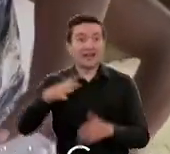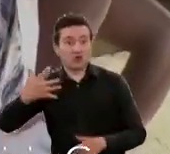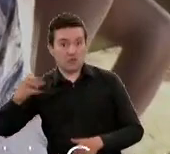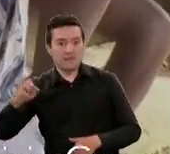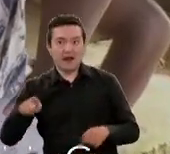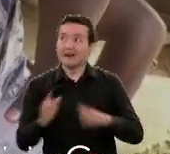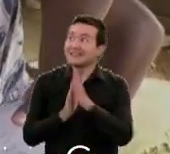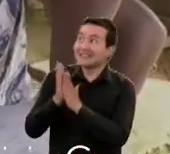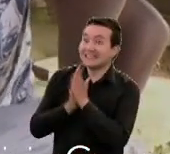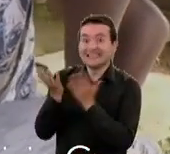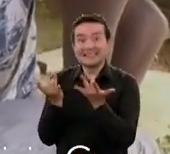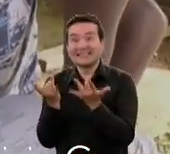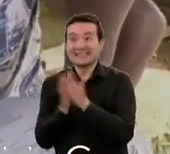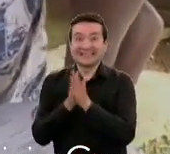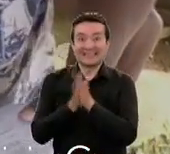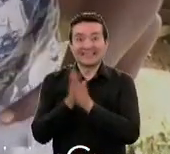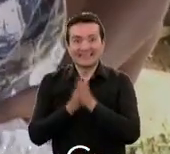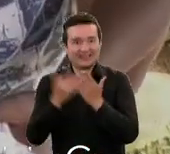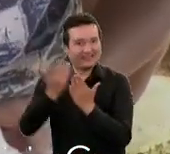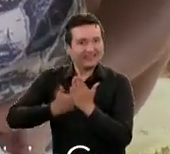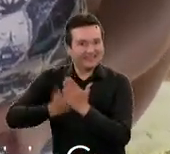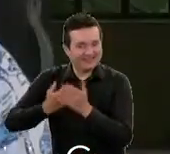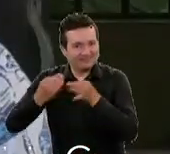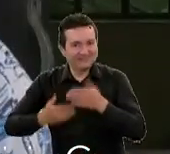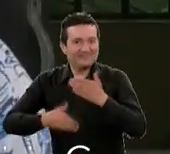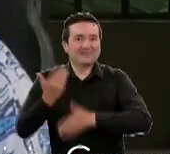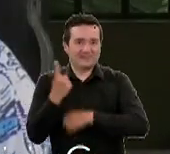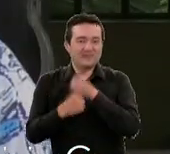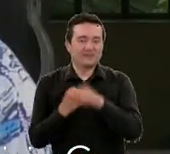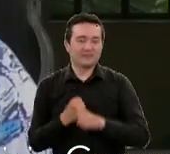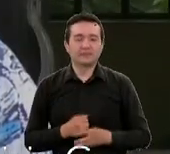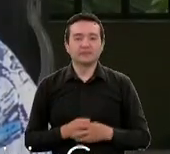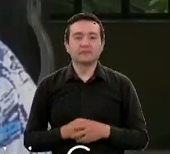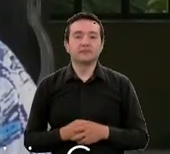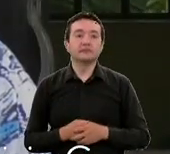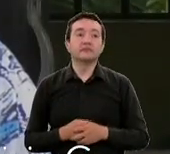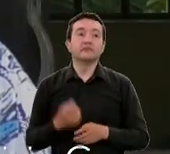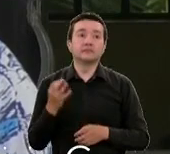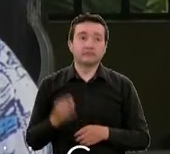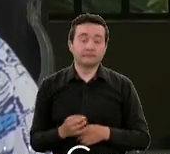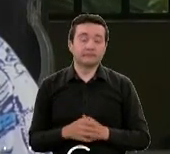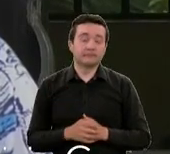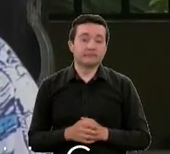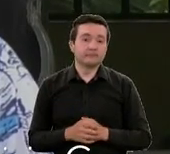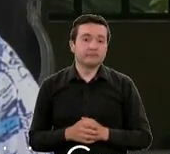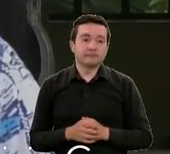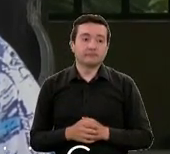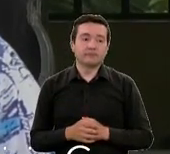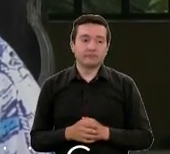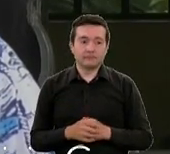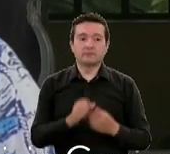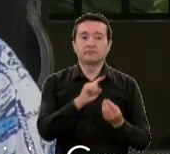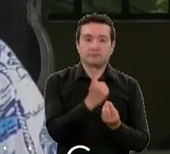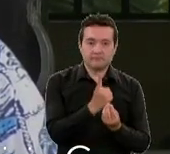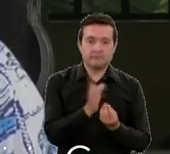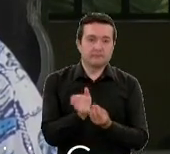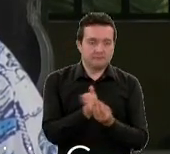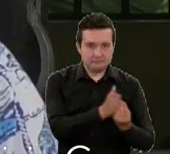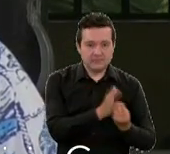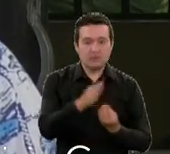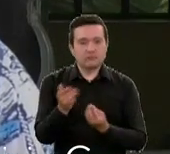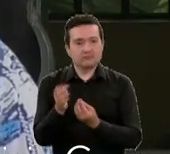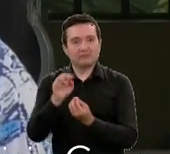esperan con las guías del inicio de año. Los de primero aparte y así sucesivamente. Y para colocarles también